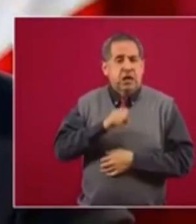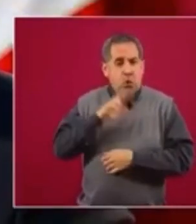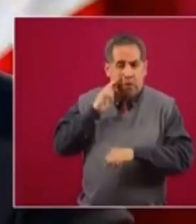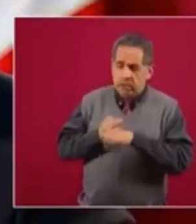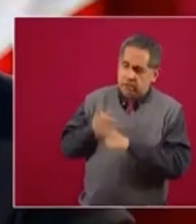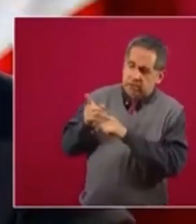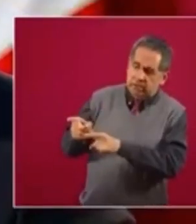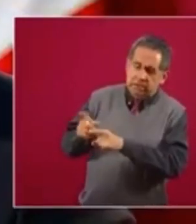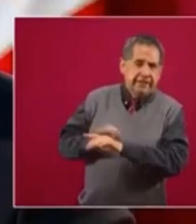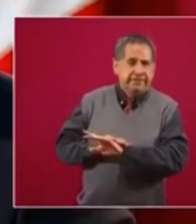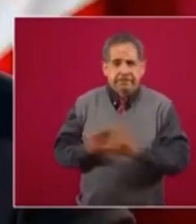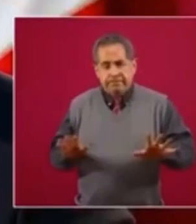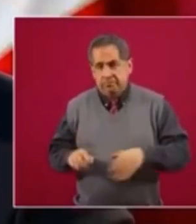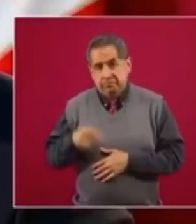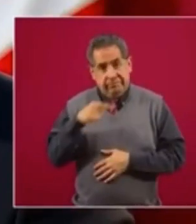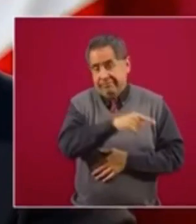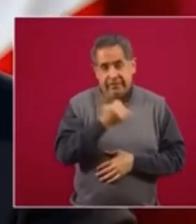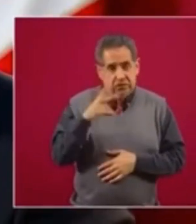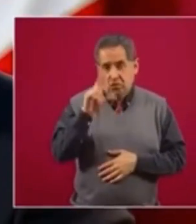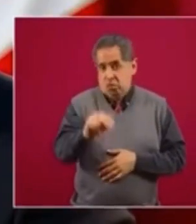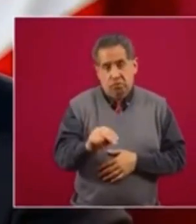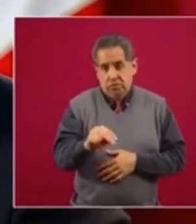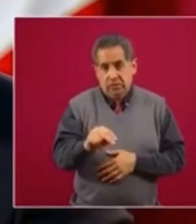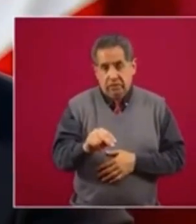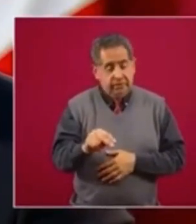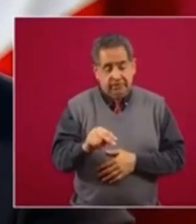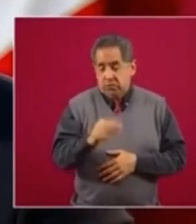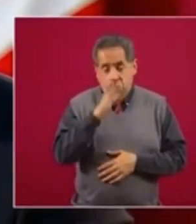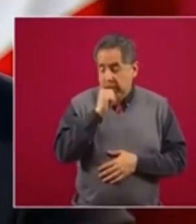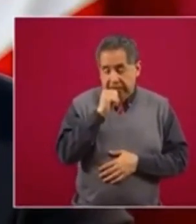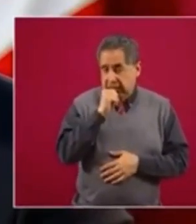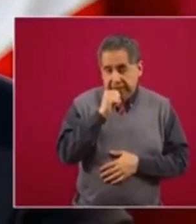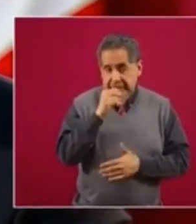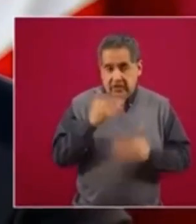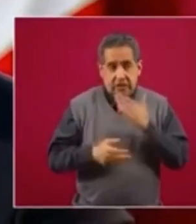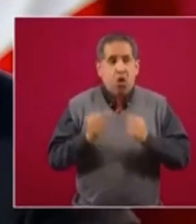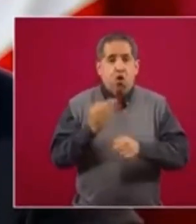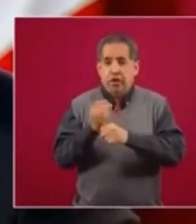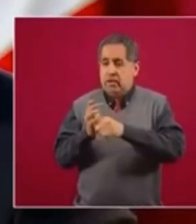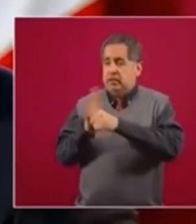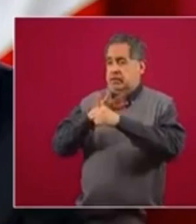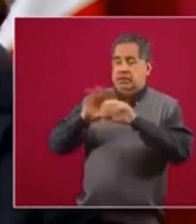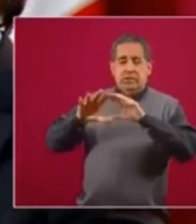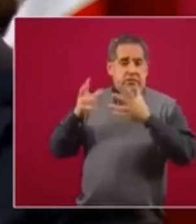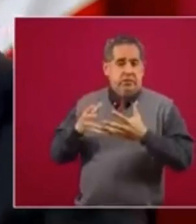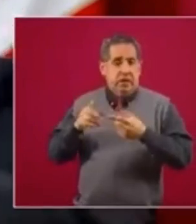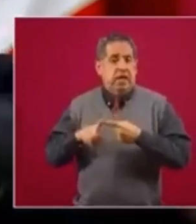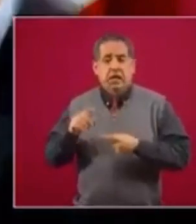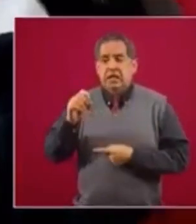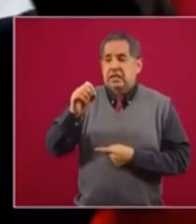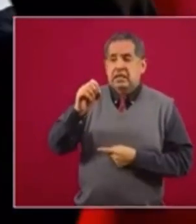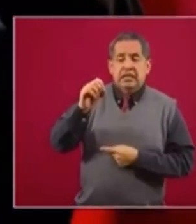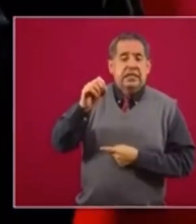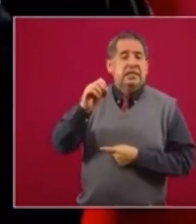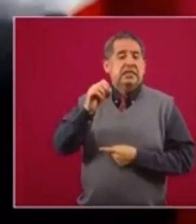obviamente estarían incurriendo en una falta grave, ya que por la pandemia no solo la Secretaría de Salud, sino una autoridad